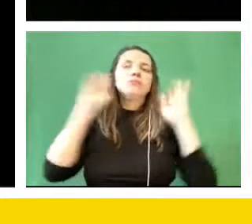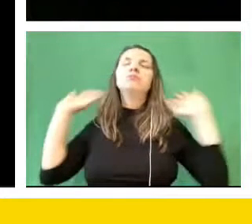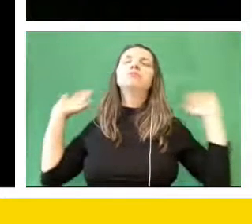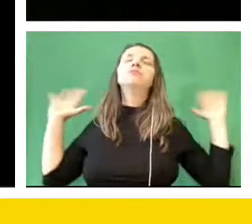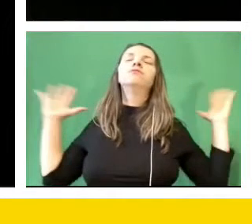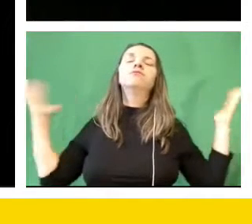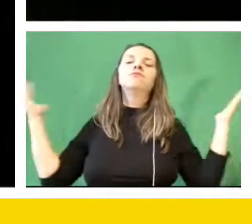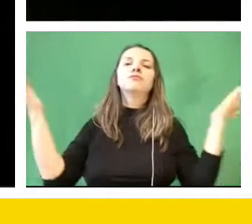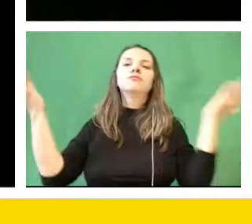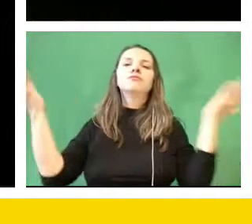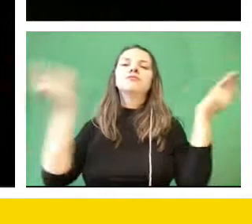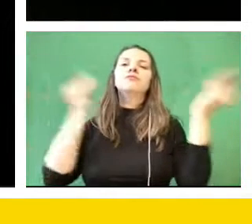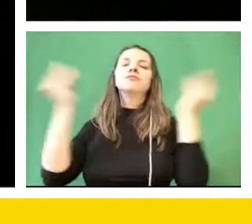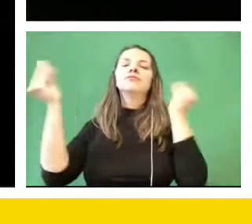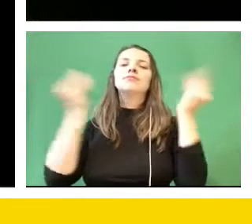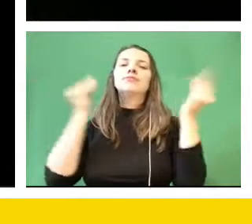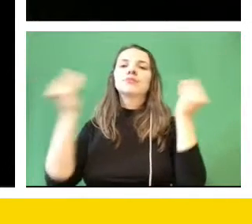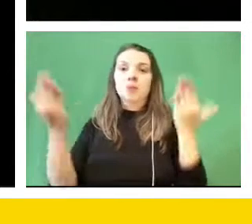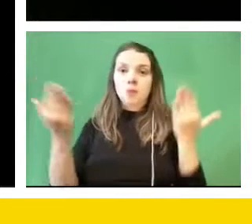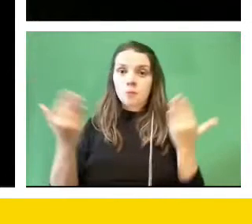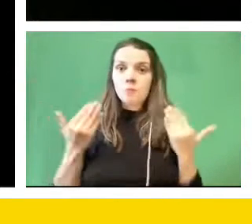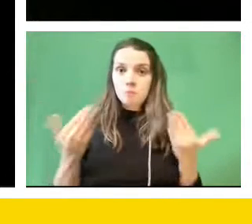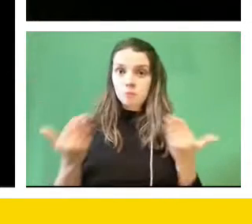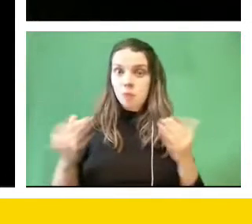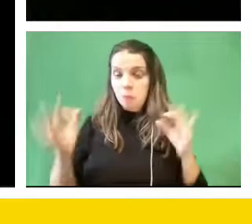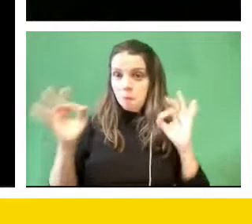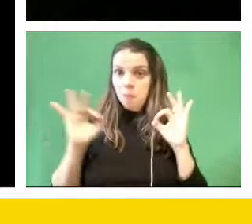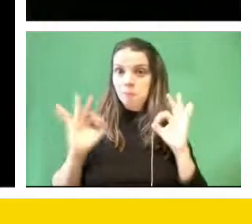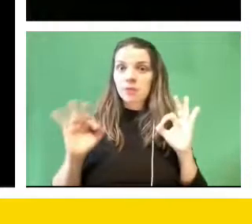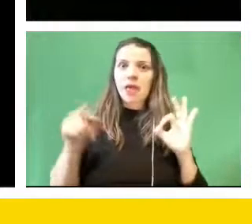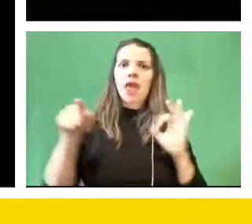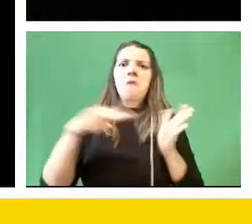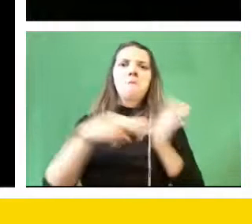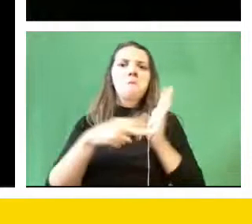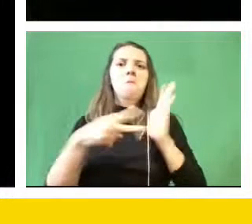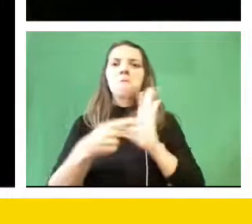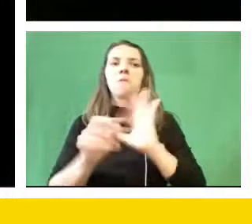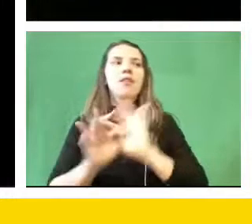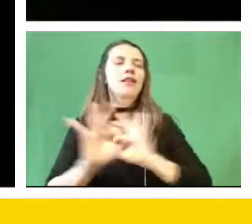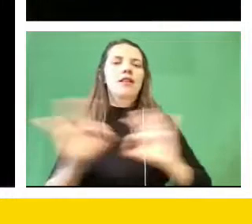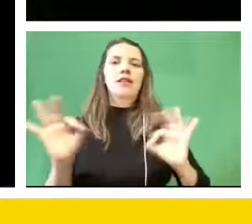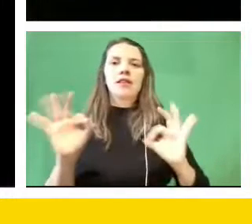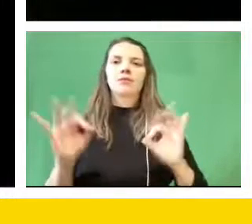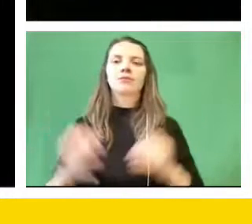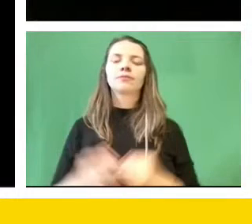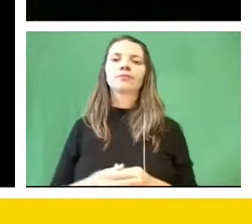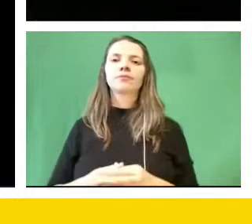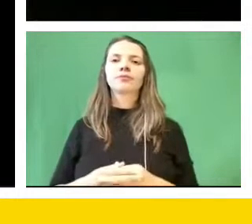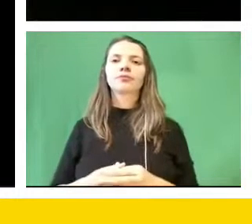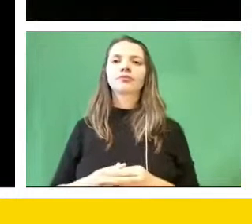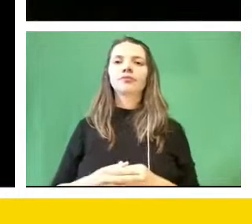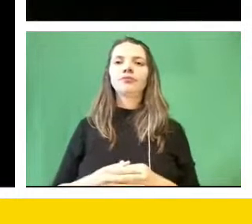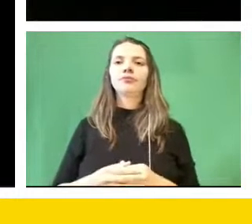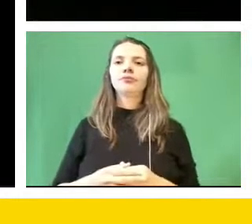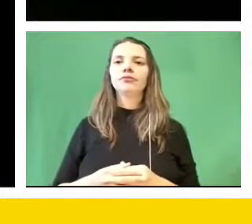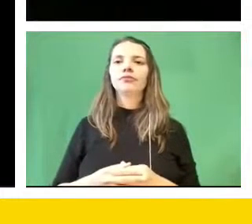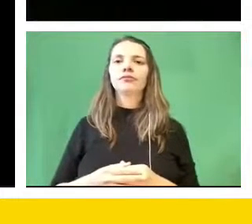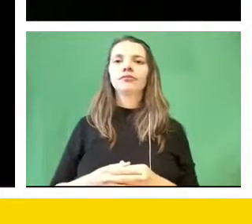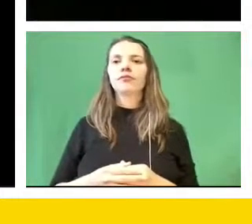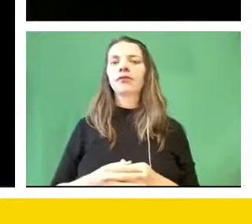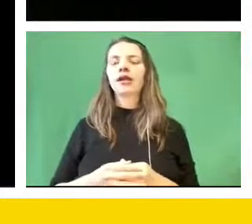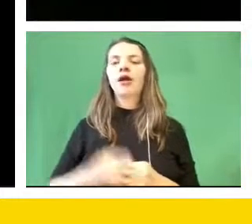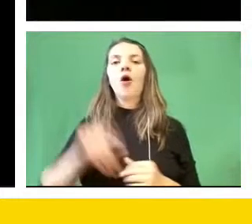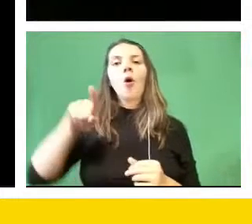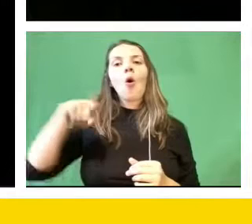clase y no presentara ningún inconveniente. Y la estoy comparando aquí con un espacio